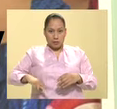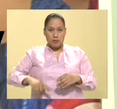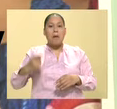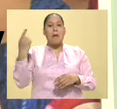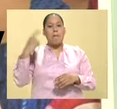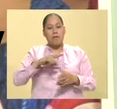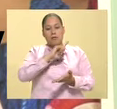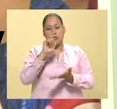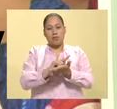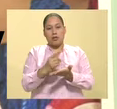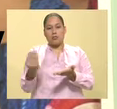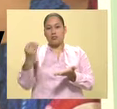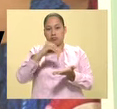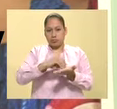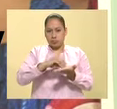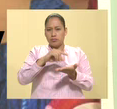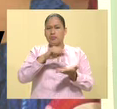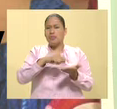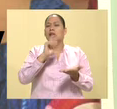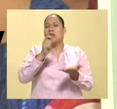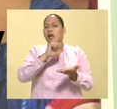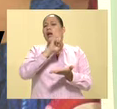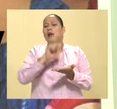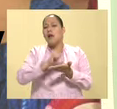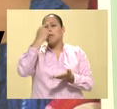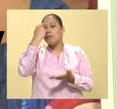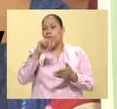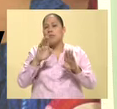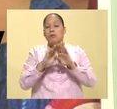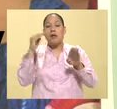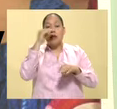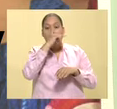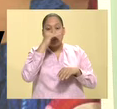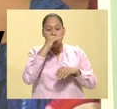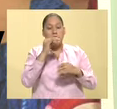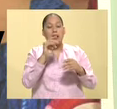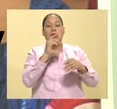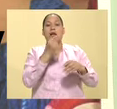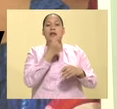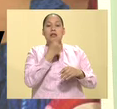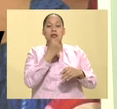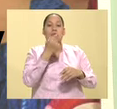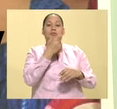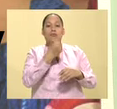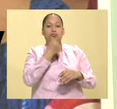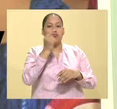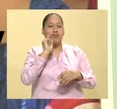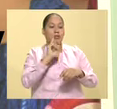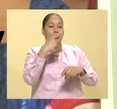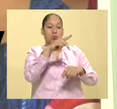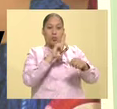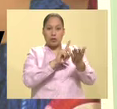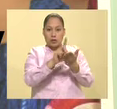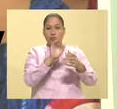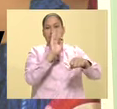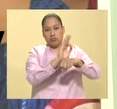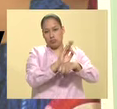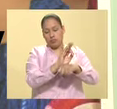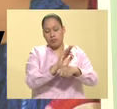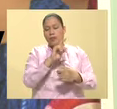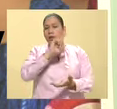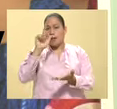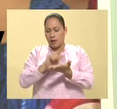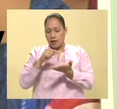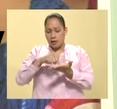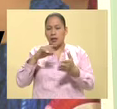Federal. ¿Cuál es el objeto de esta ley? Pues garantizar y promover el ejercicio de los derechos de las niñas y de los niños. La ley también te